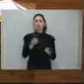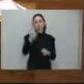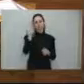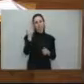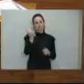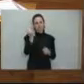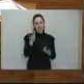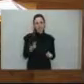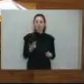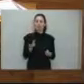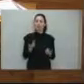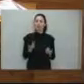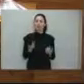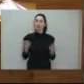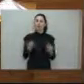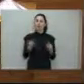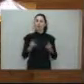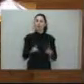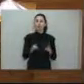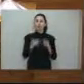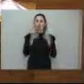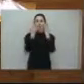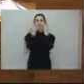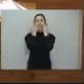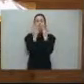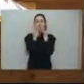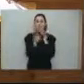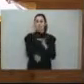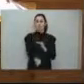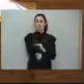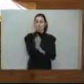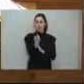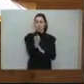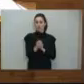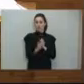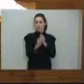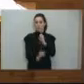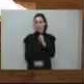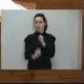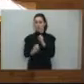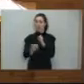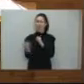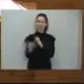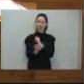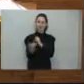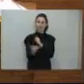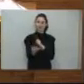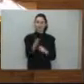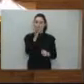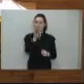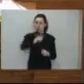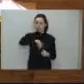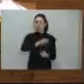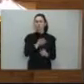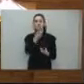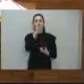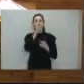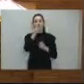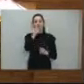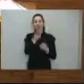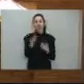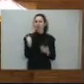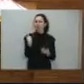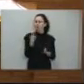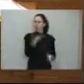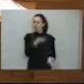un programa de dragado de puertos en Asturias, porque fíjense, nosotros veníamos reivindicando desde